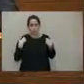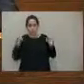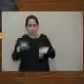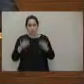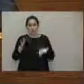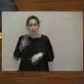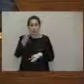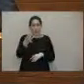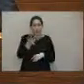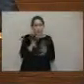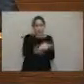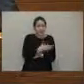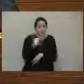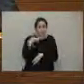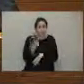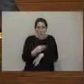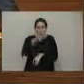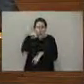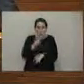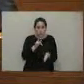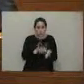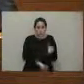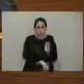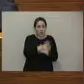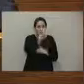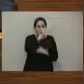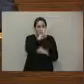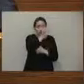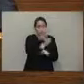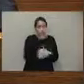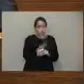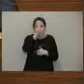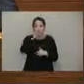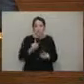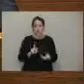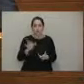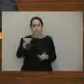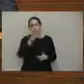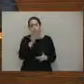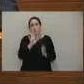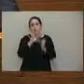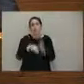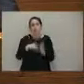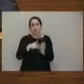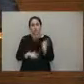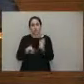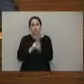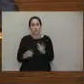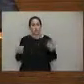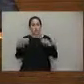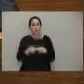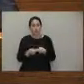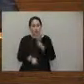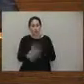que se desconocía que se estaba generando y por una causa o un retraso, porque hasta que no se publicó ese decreto de copago no se